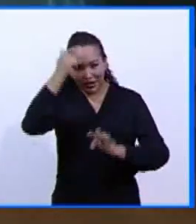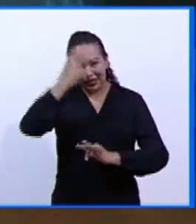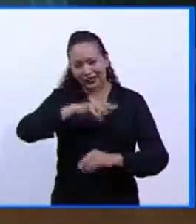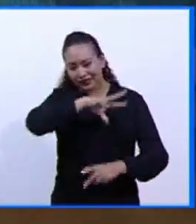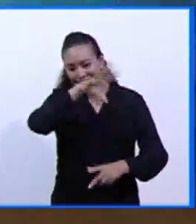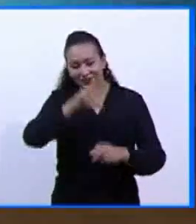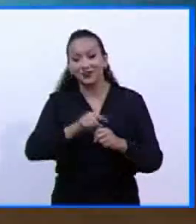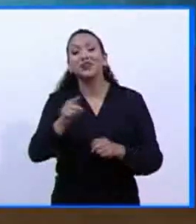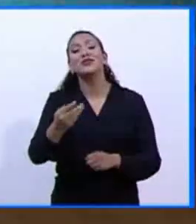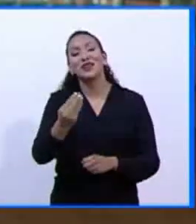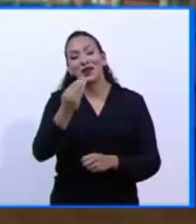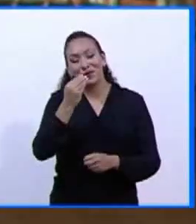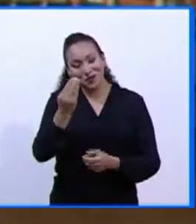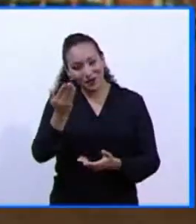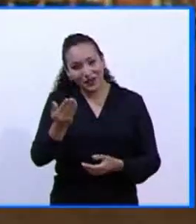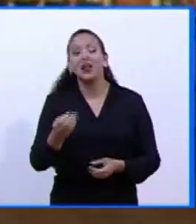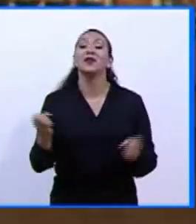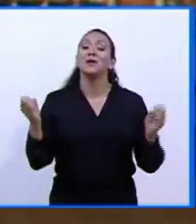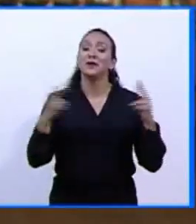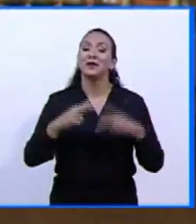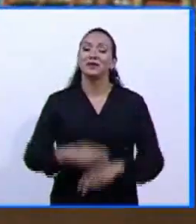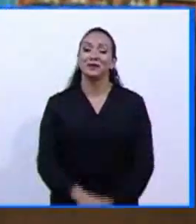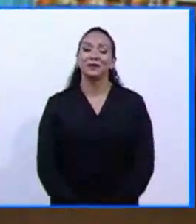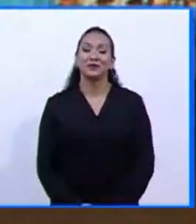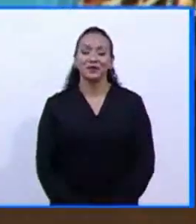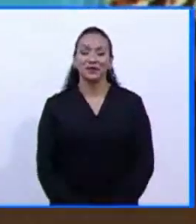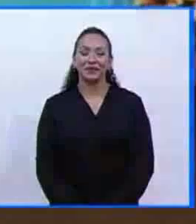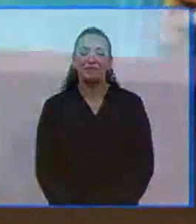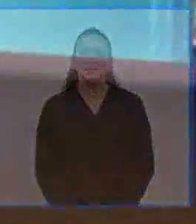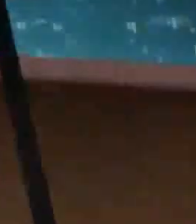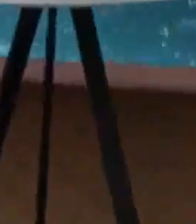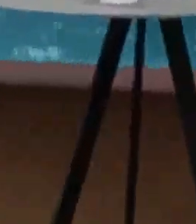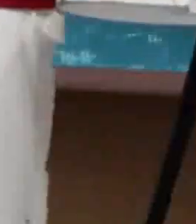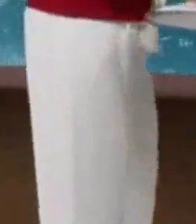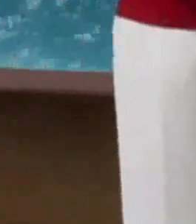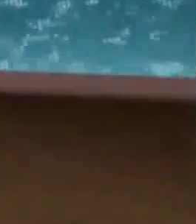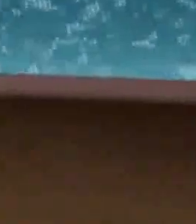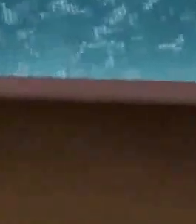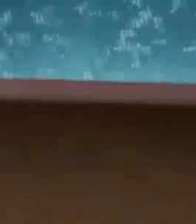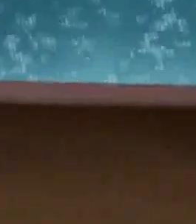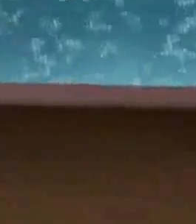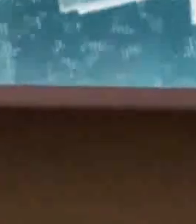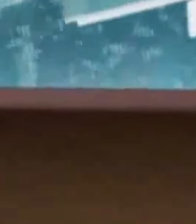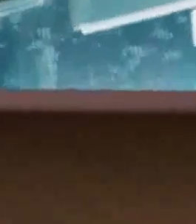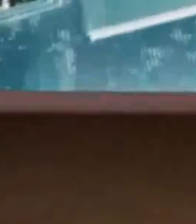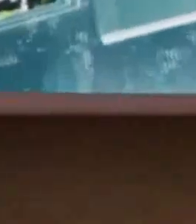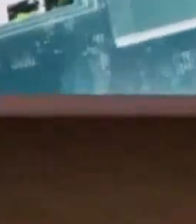Buen provecho, hasta pronto.